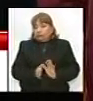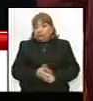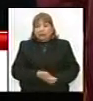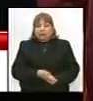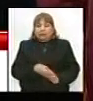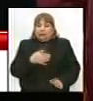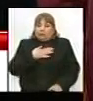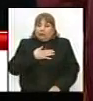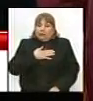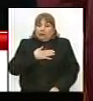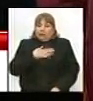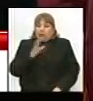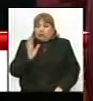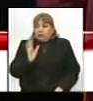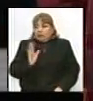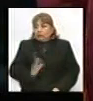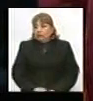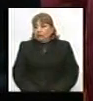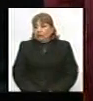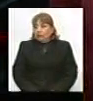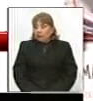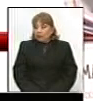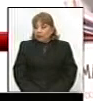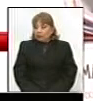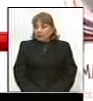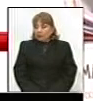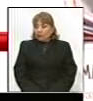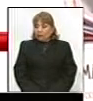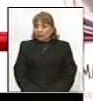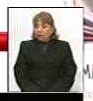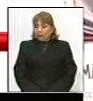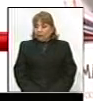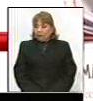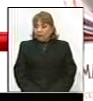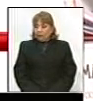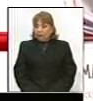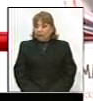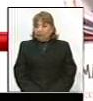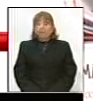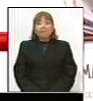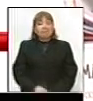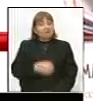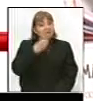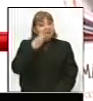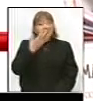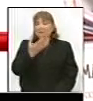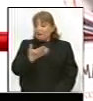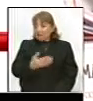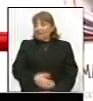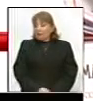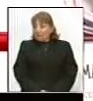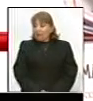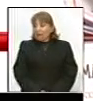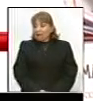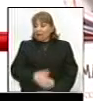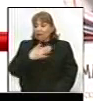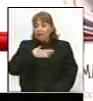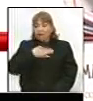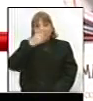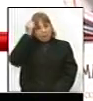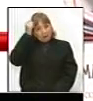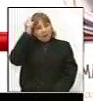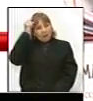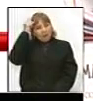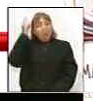era mi argumento. Gracias, Jorita. Culmino, presidenta. Bueno, entiendo la preocupación del